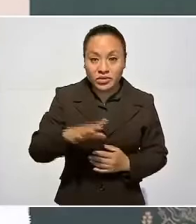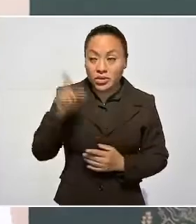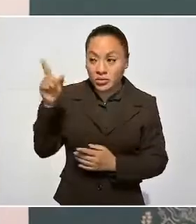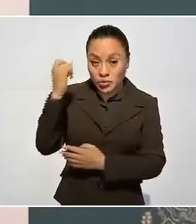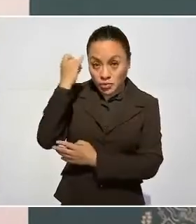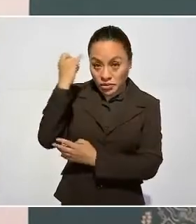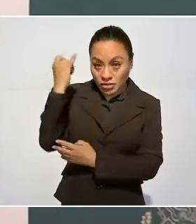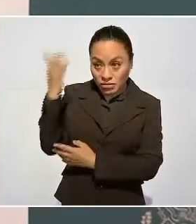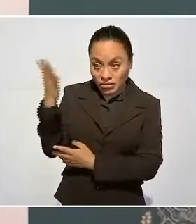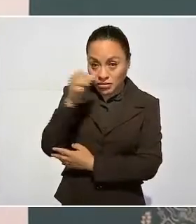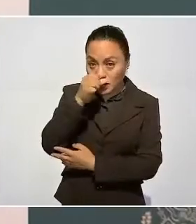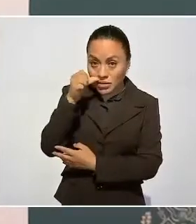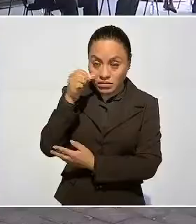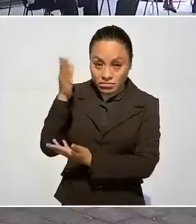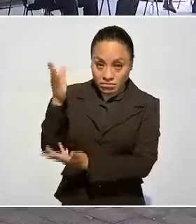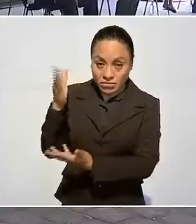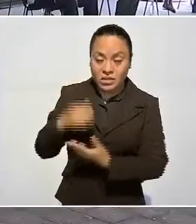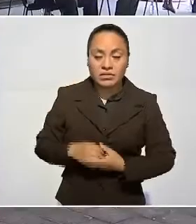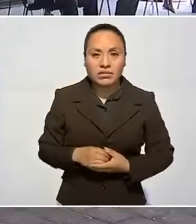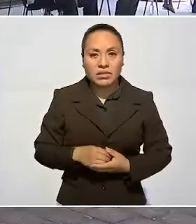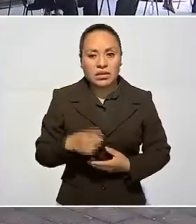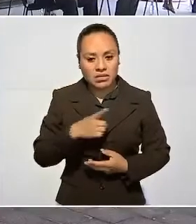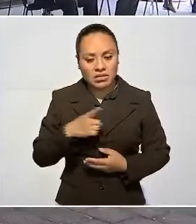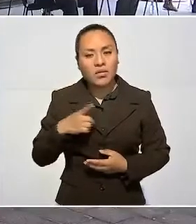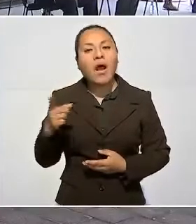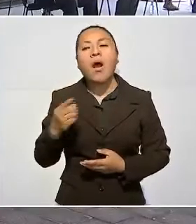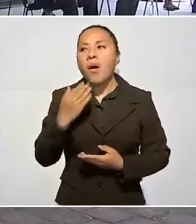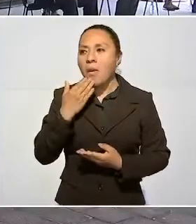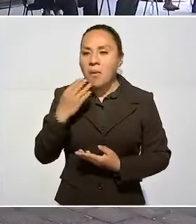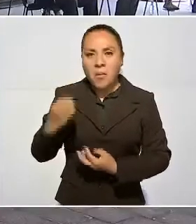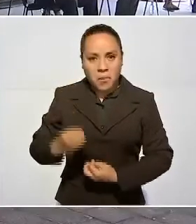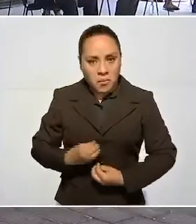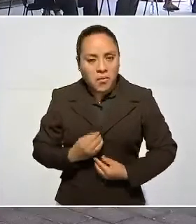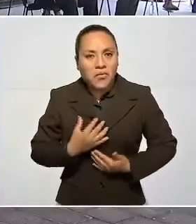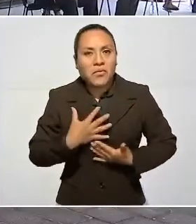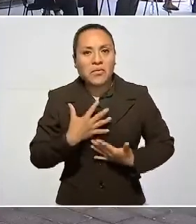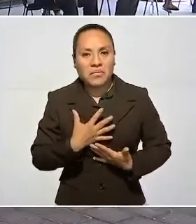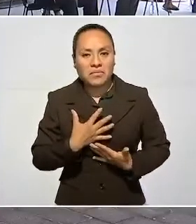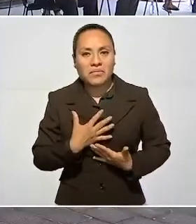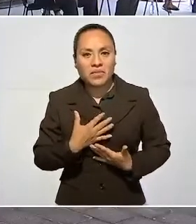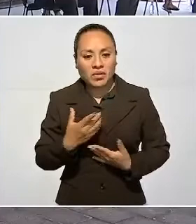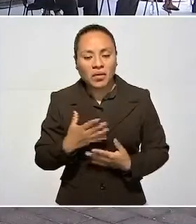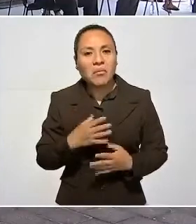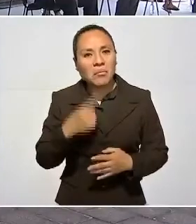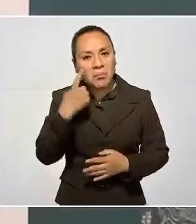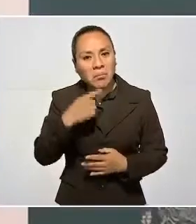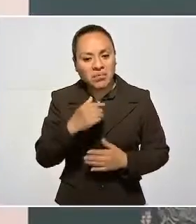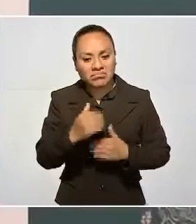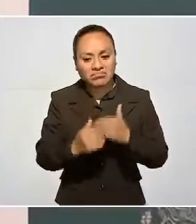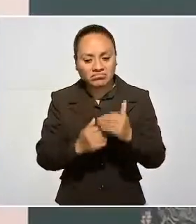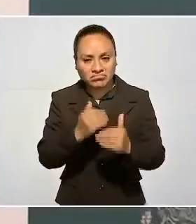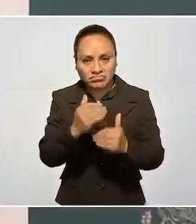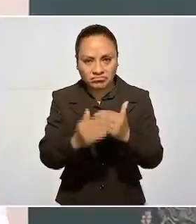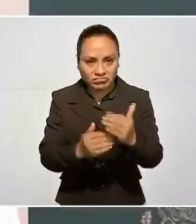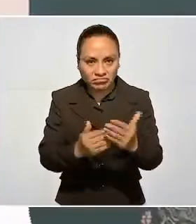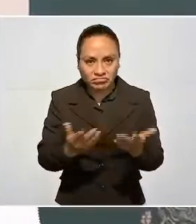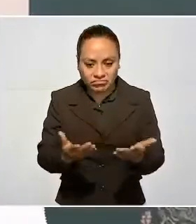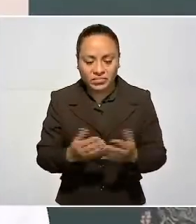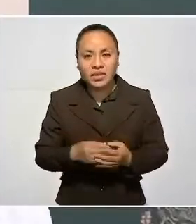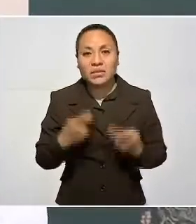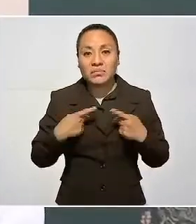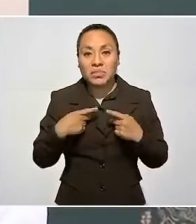ejemplo deben de ser inspiración y pauta de conducta de todas y todos